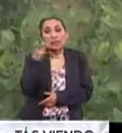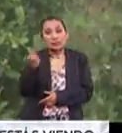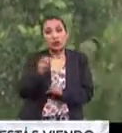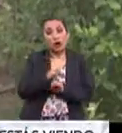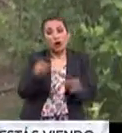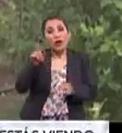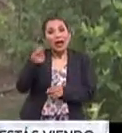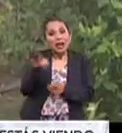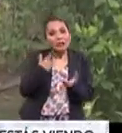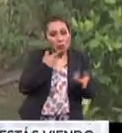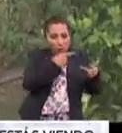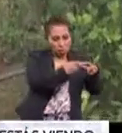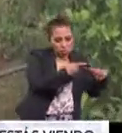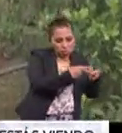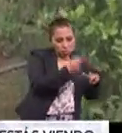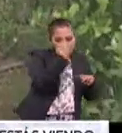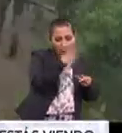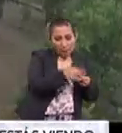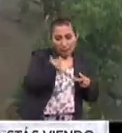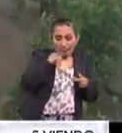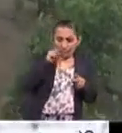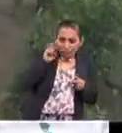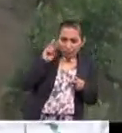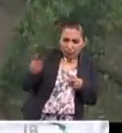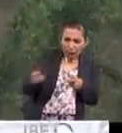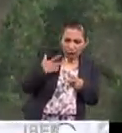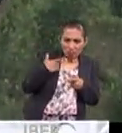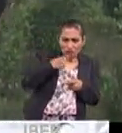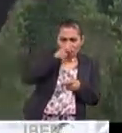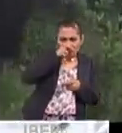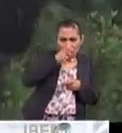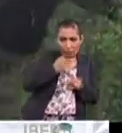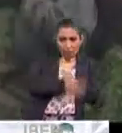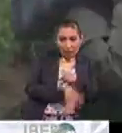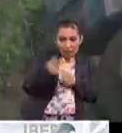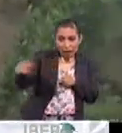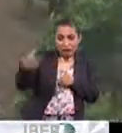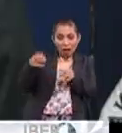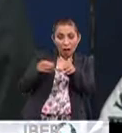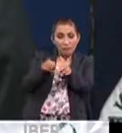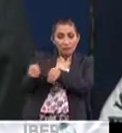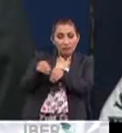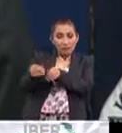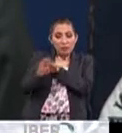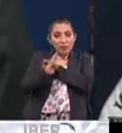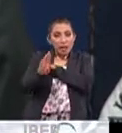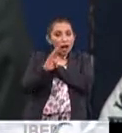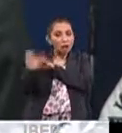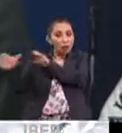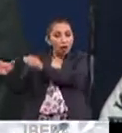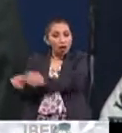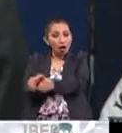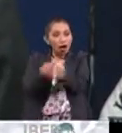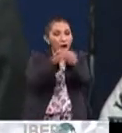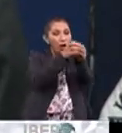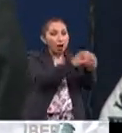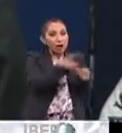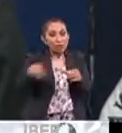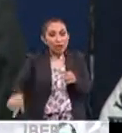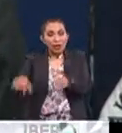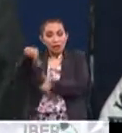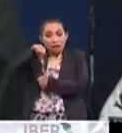evidente que se trata de una medida que responde de manera emergente a esta movilización migratoria que viene subiendo